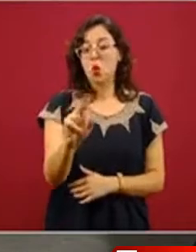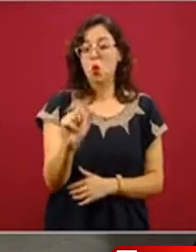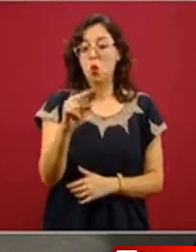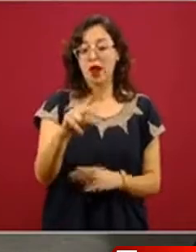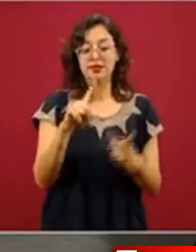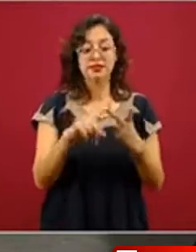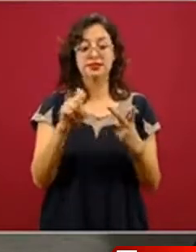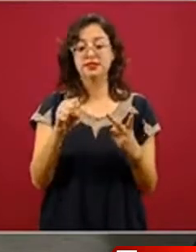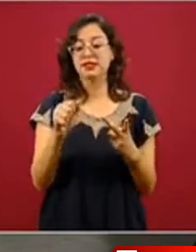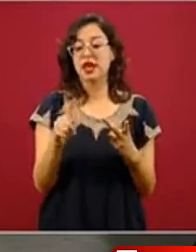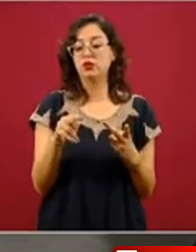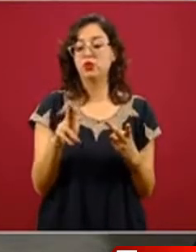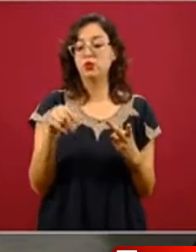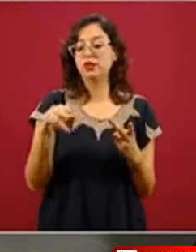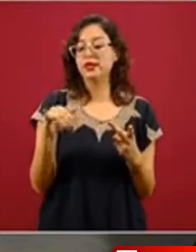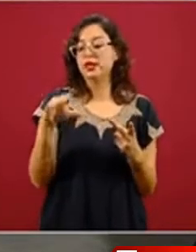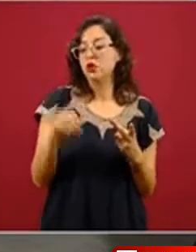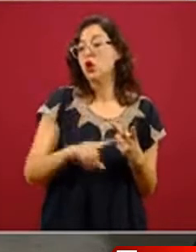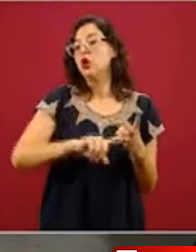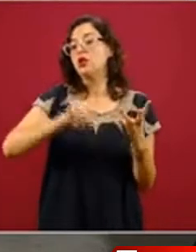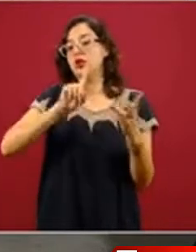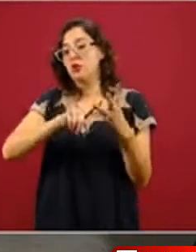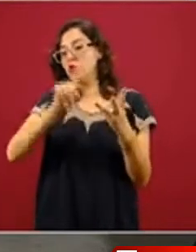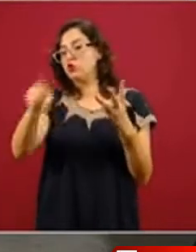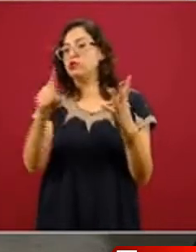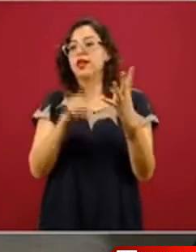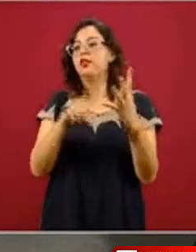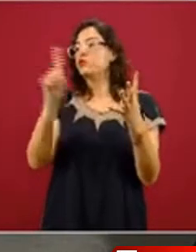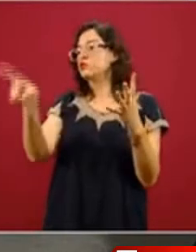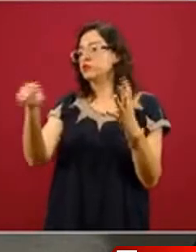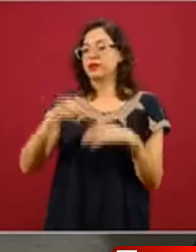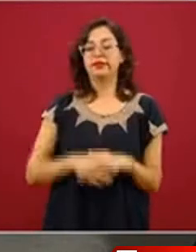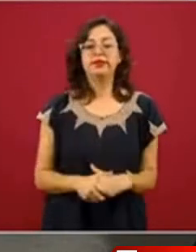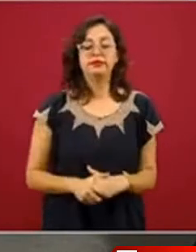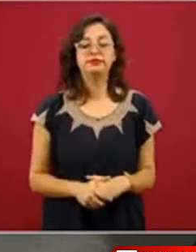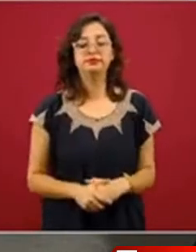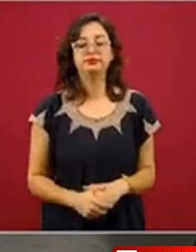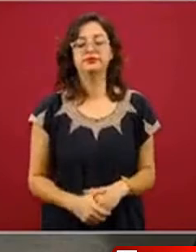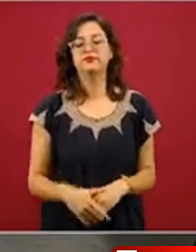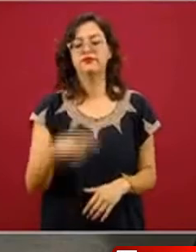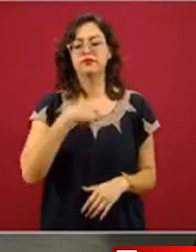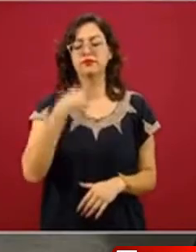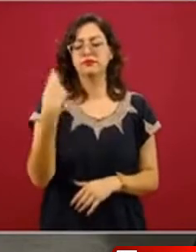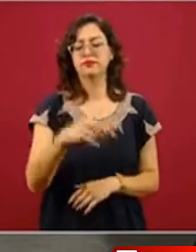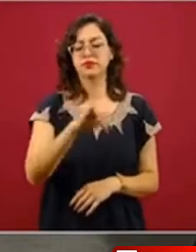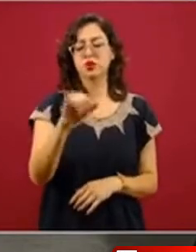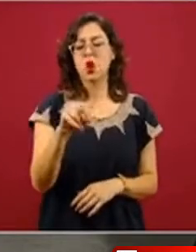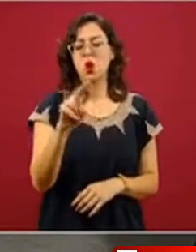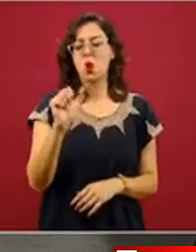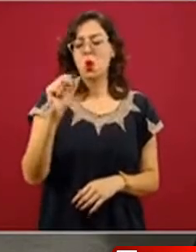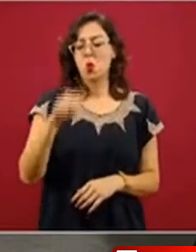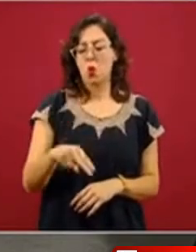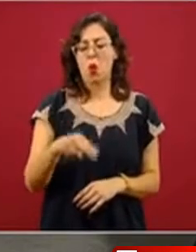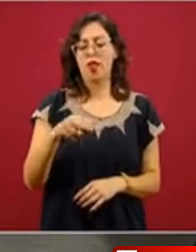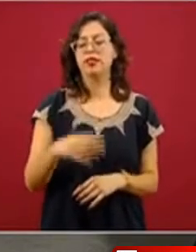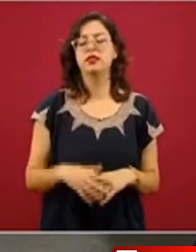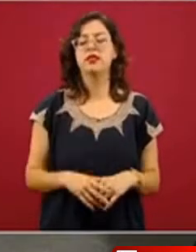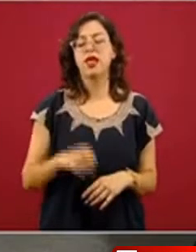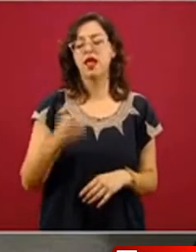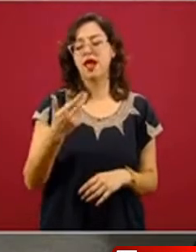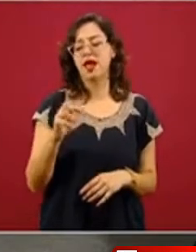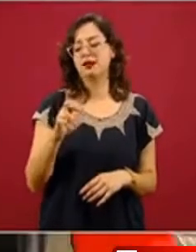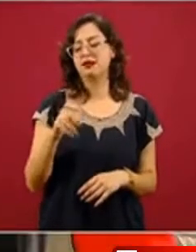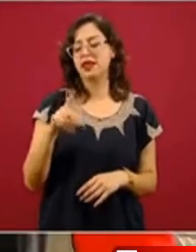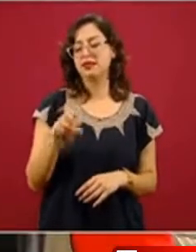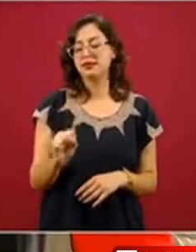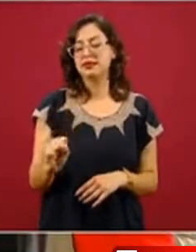Y usted. Gracias. Buenas noches. Juan Hernández del periódico Basta y del Grupo Cantón. Dos preguntas, quedaron dos temas en el tintero a día de ayer.